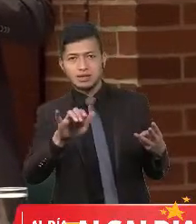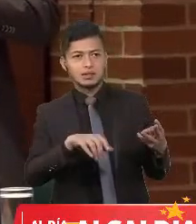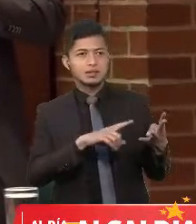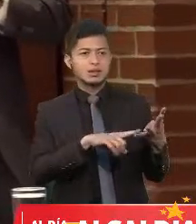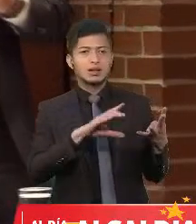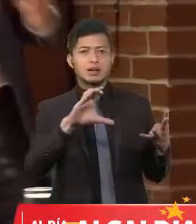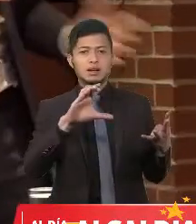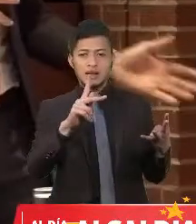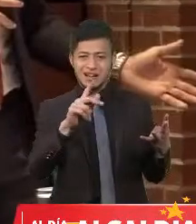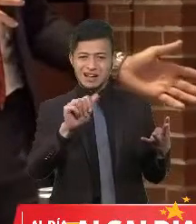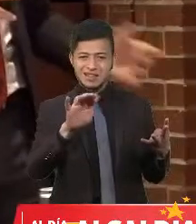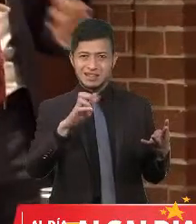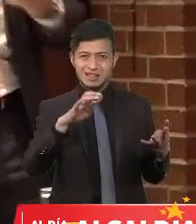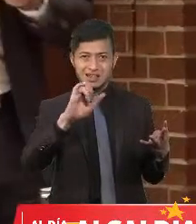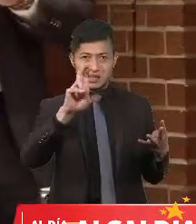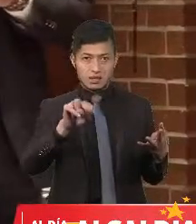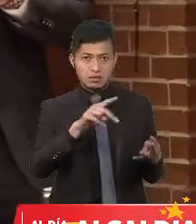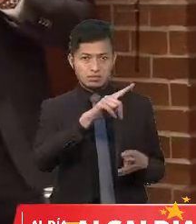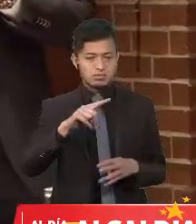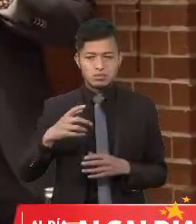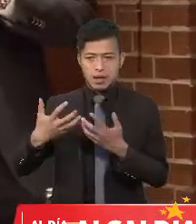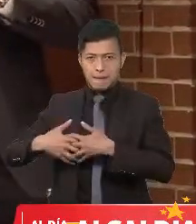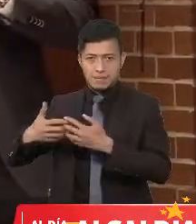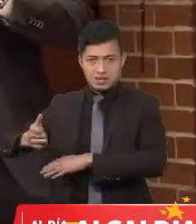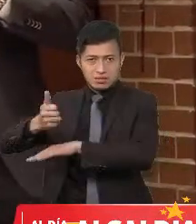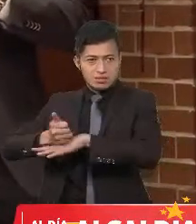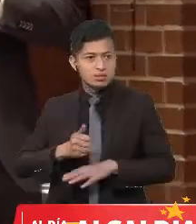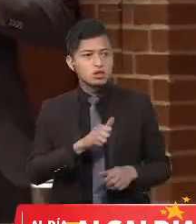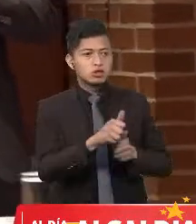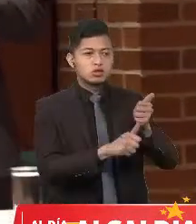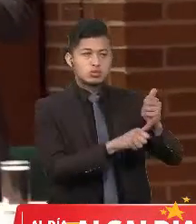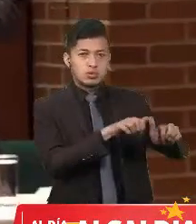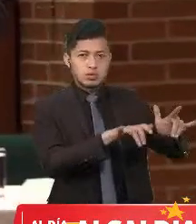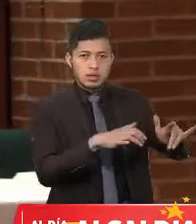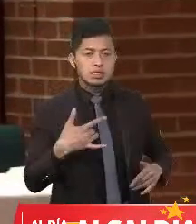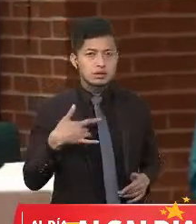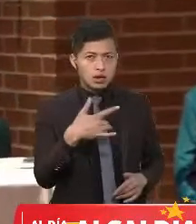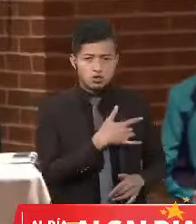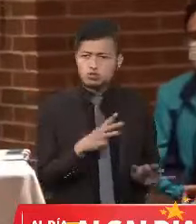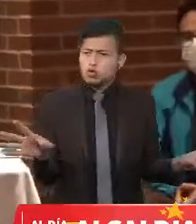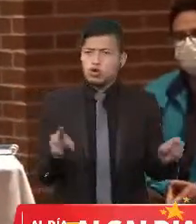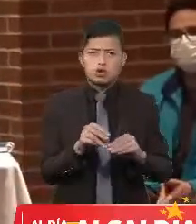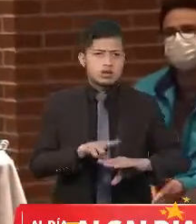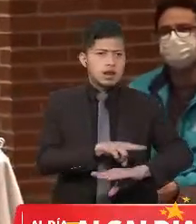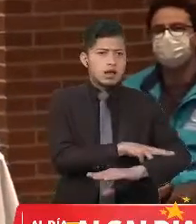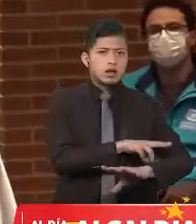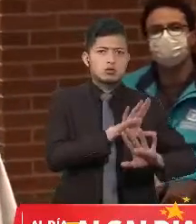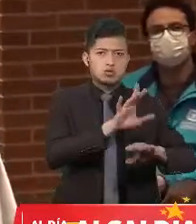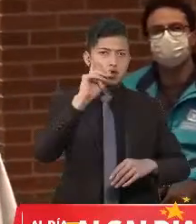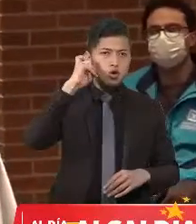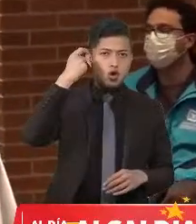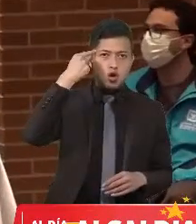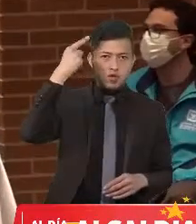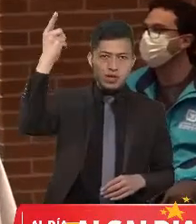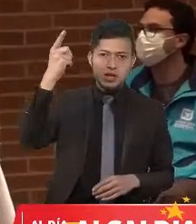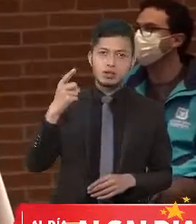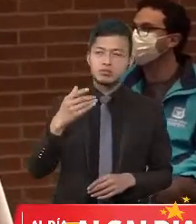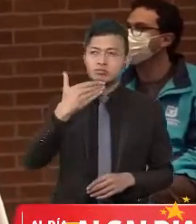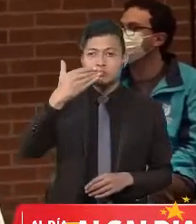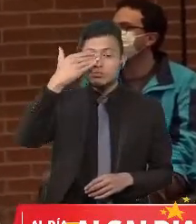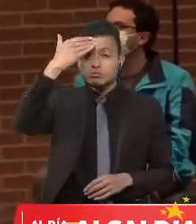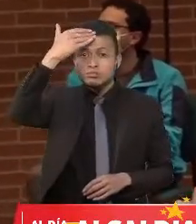de Moncada Holding, señor subsecretario de Salud, a todos los miembros de la delegación del Gobierno de Emiratos también que nos